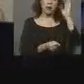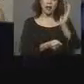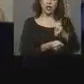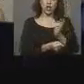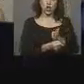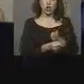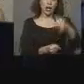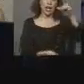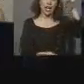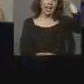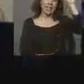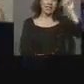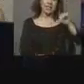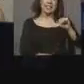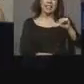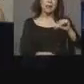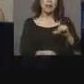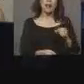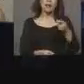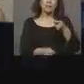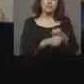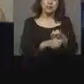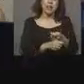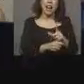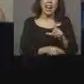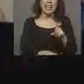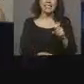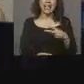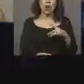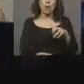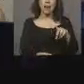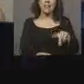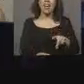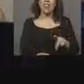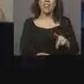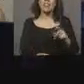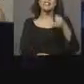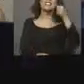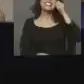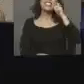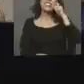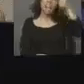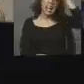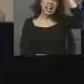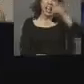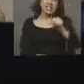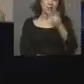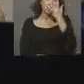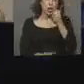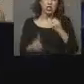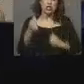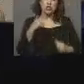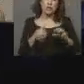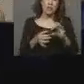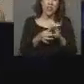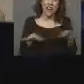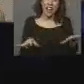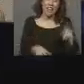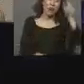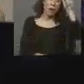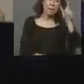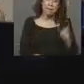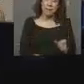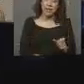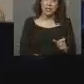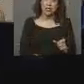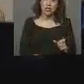tortura como crimen de lesa humanidad. Eso es castigar el infligir intencionalmente sufrimientos graves a una